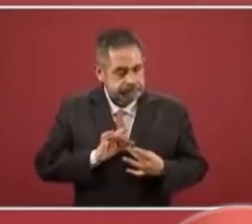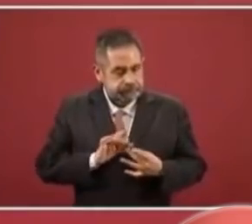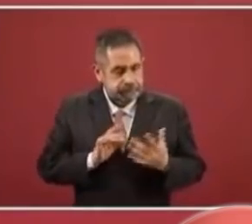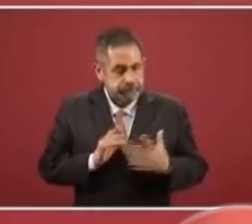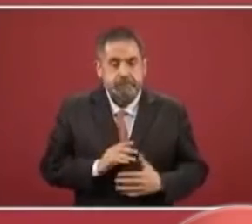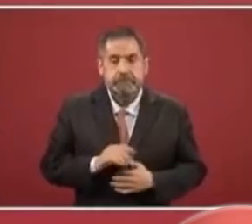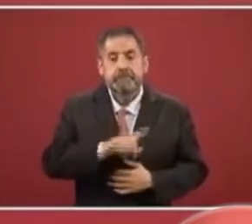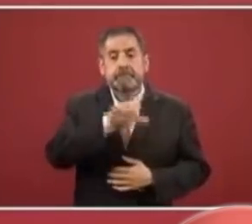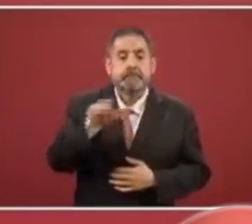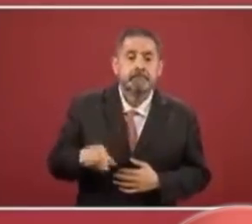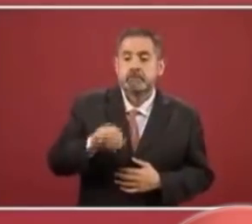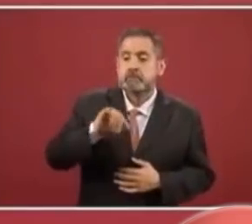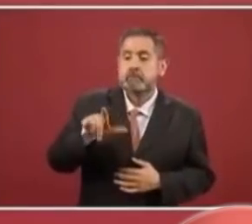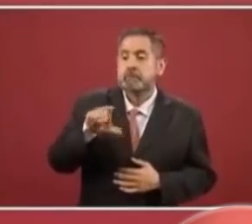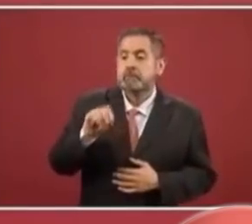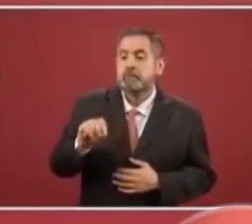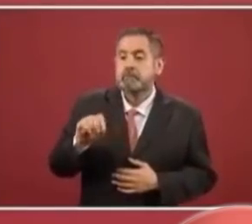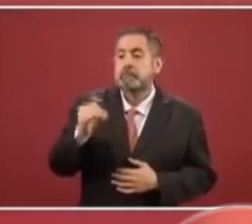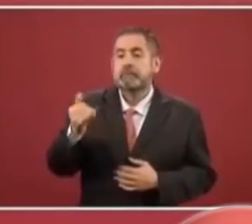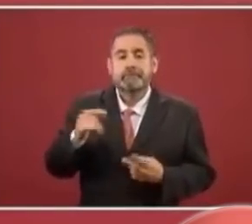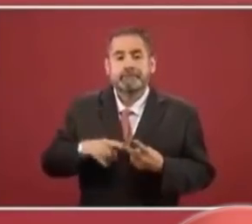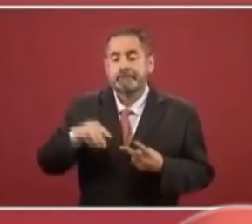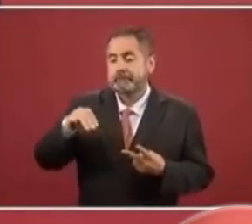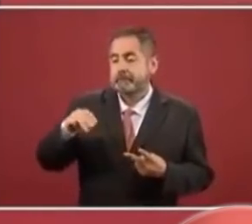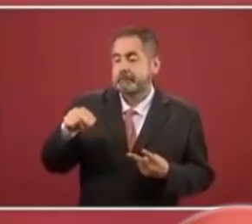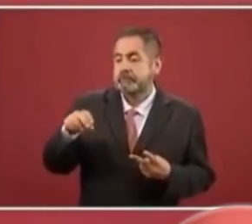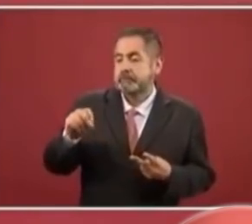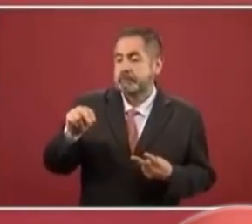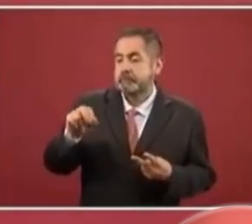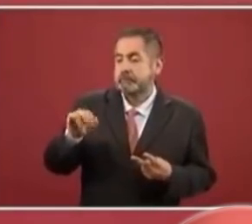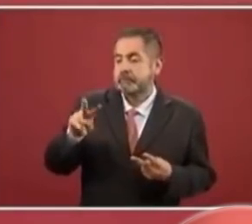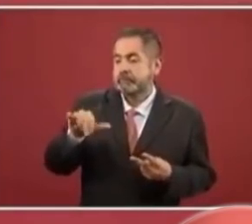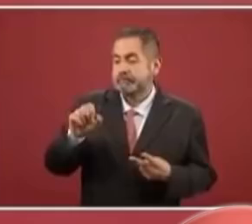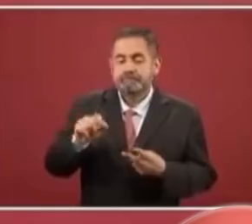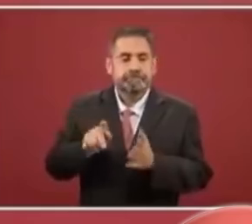Luego don Julio Scherer y Monsiváis también publican